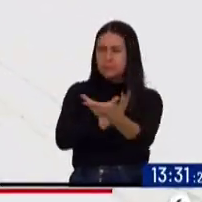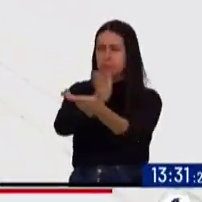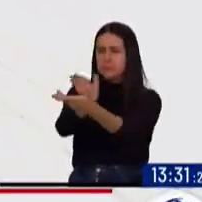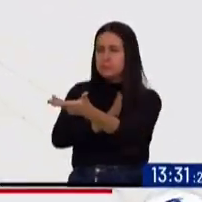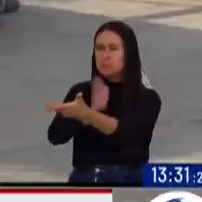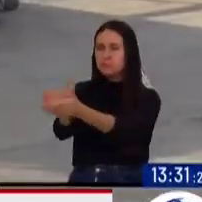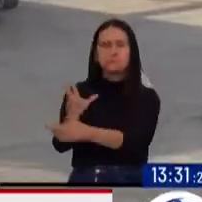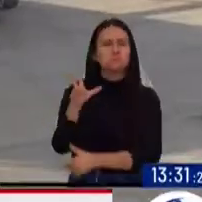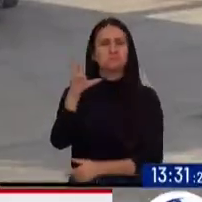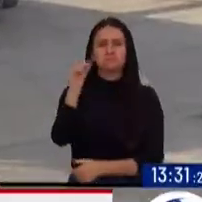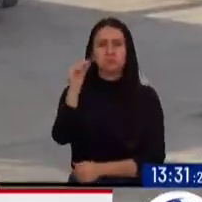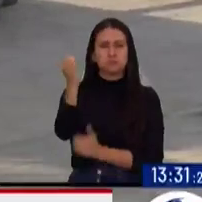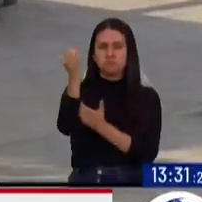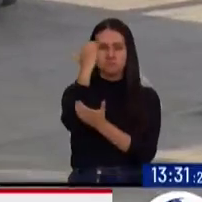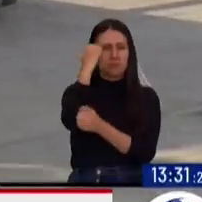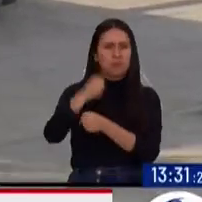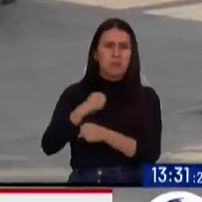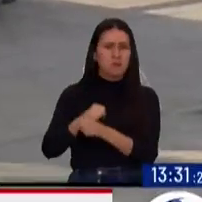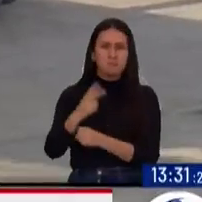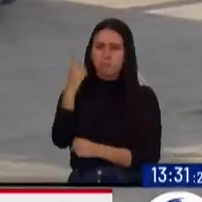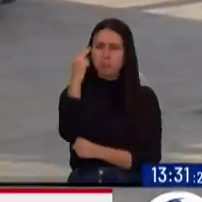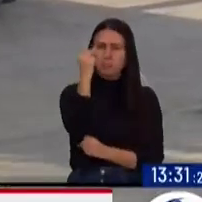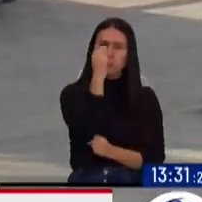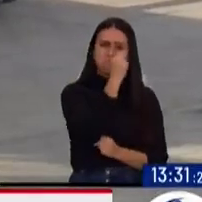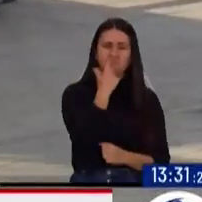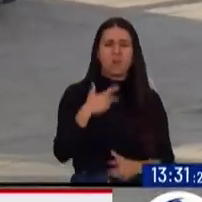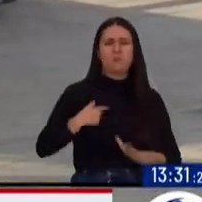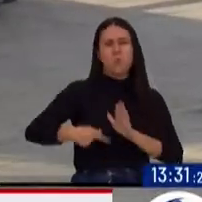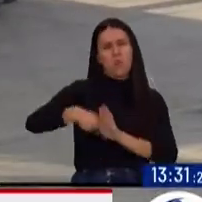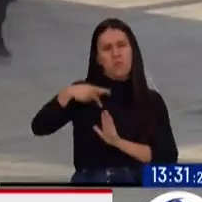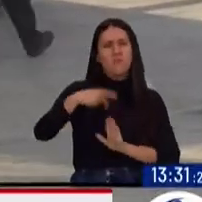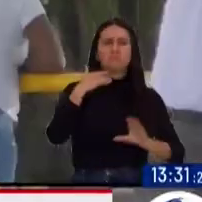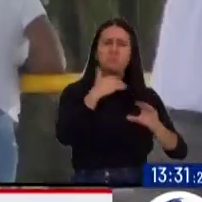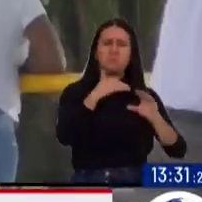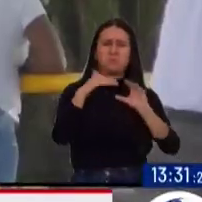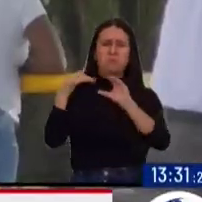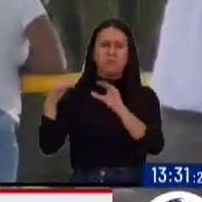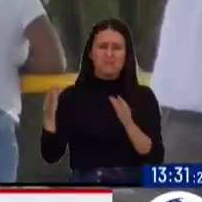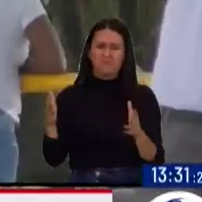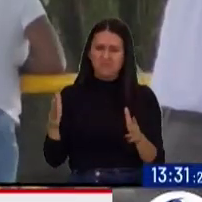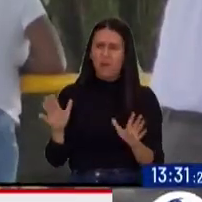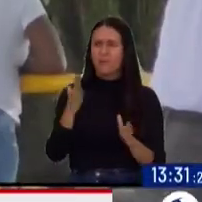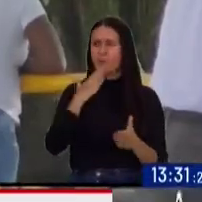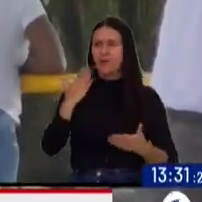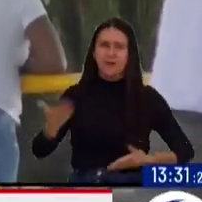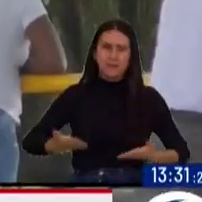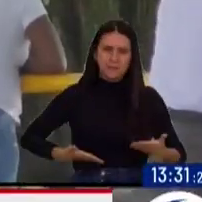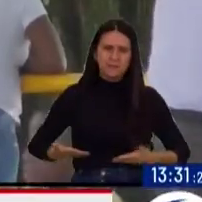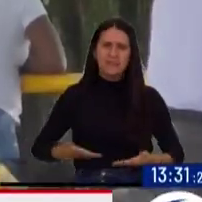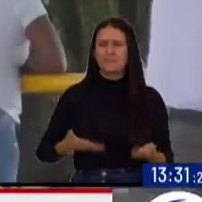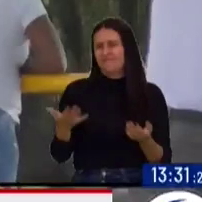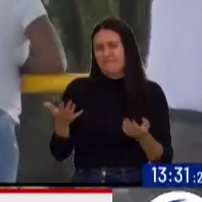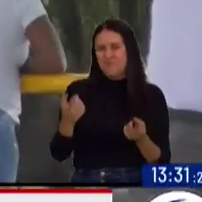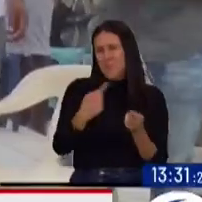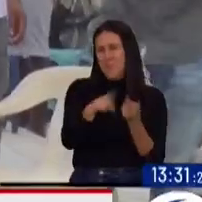dan trabajo a uno. Usted me decía que metía que hojas de vida. Hojas de vida, sí, en almacenes y bueno,